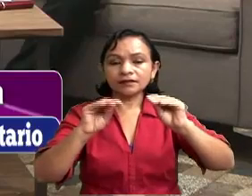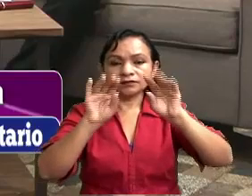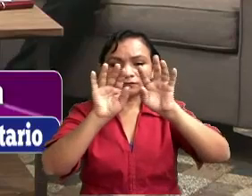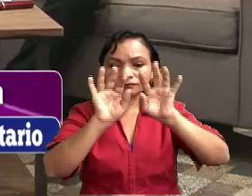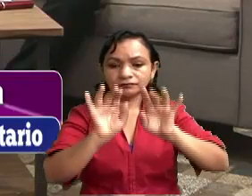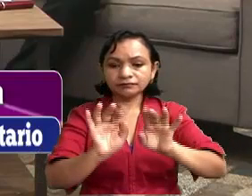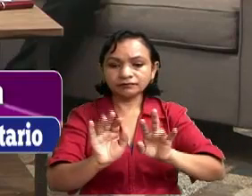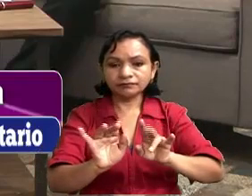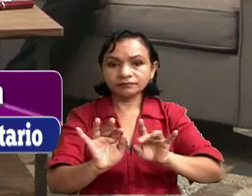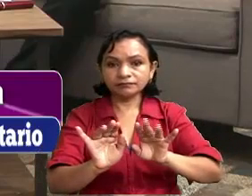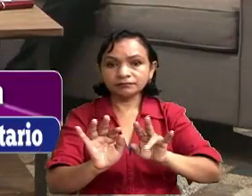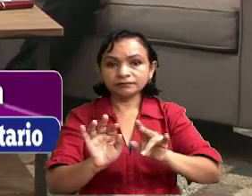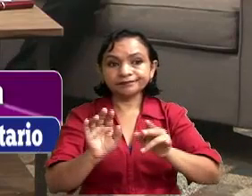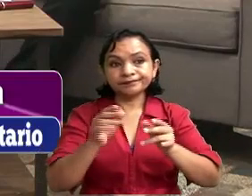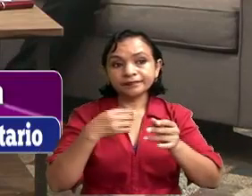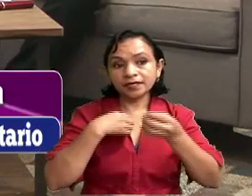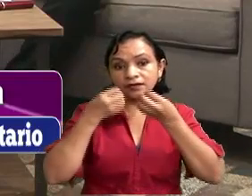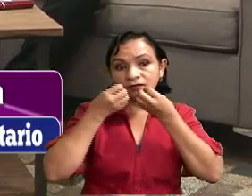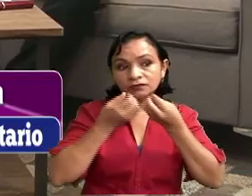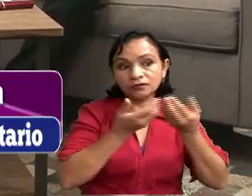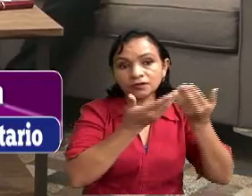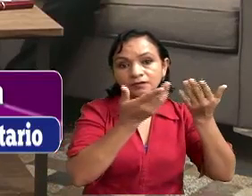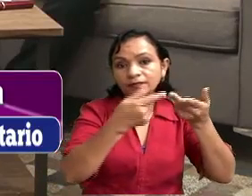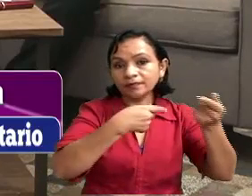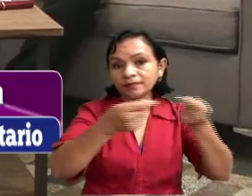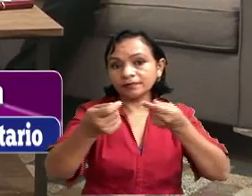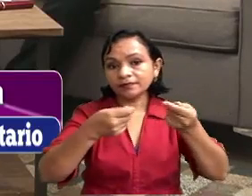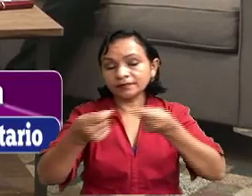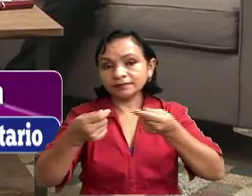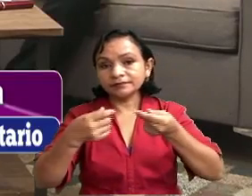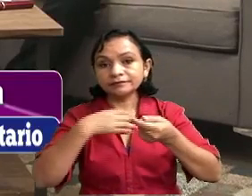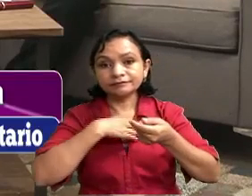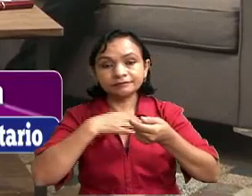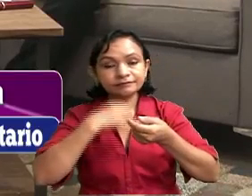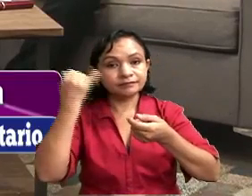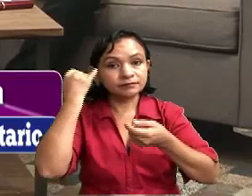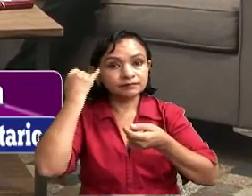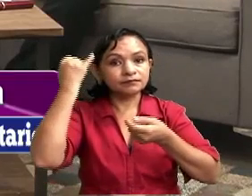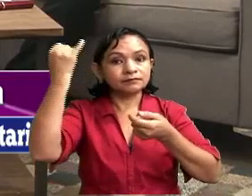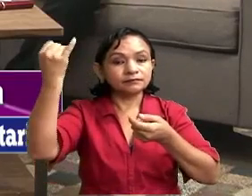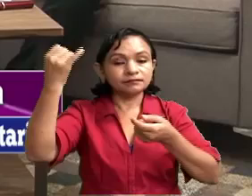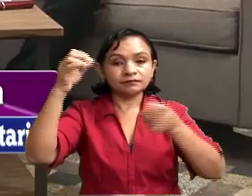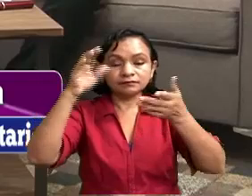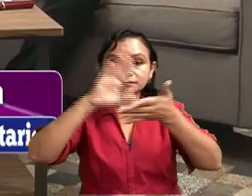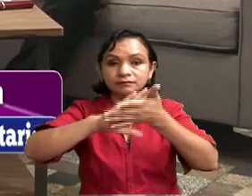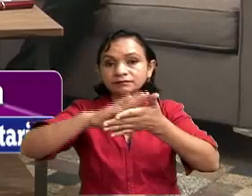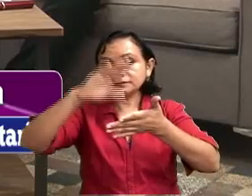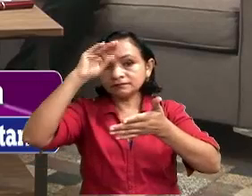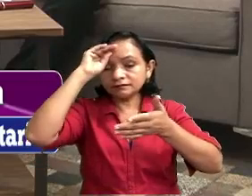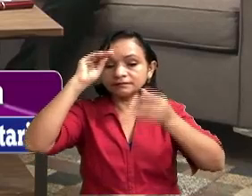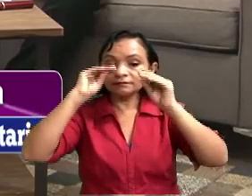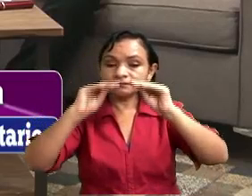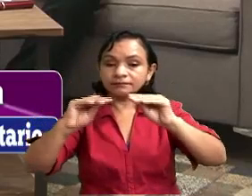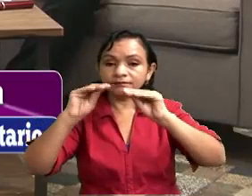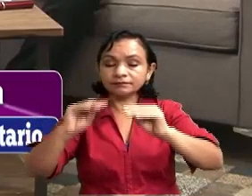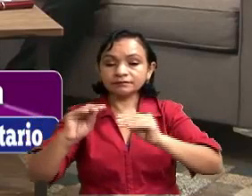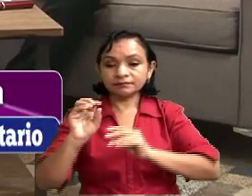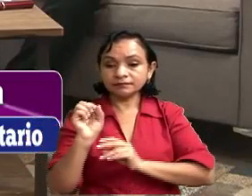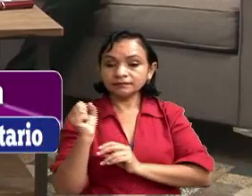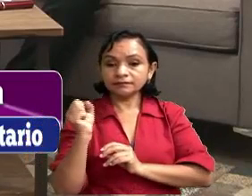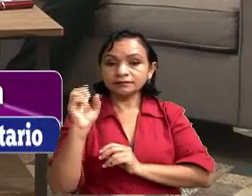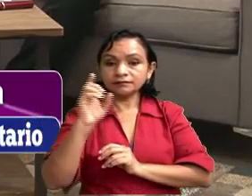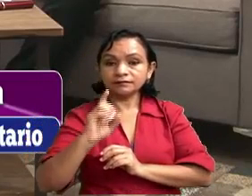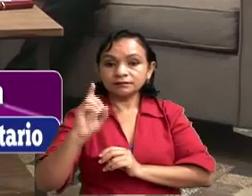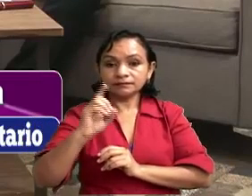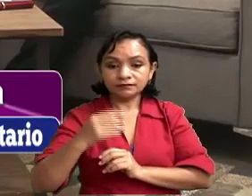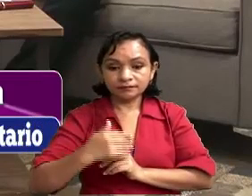tecnológicas a los emprendedores, promoviendo el emprendedurismo, capacitando. Por ejemplo, en este fin de semana creo